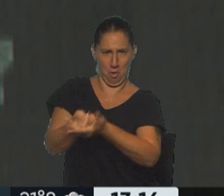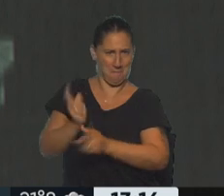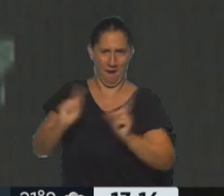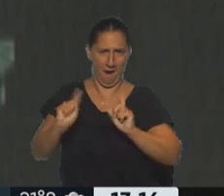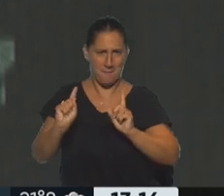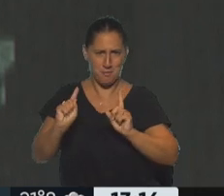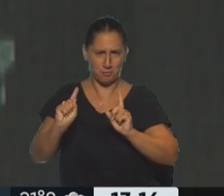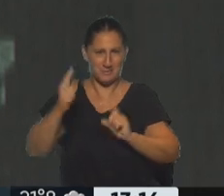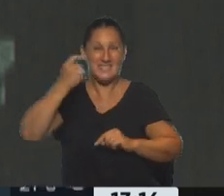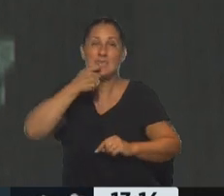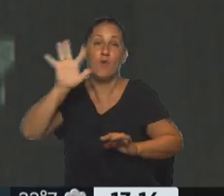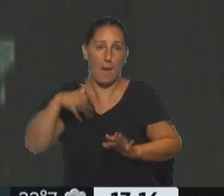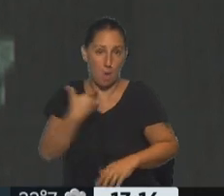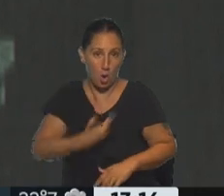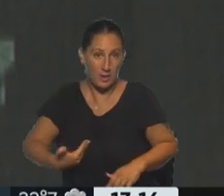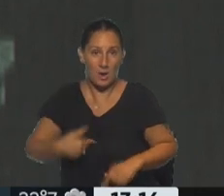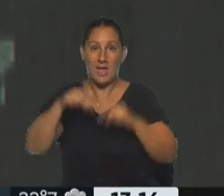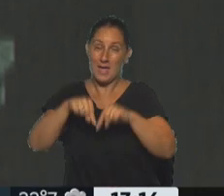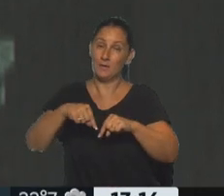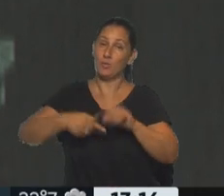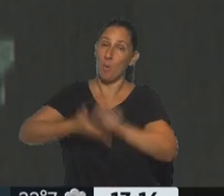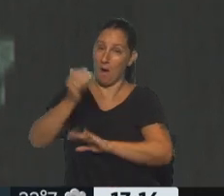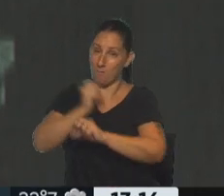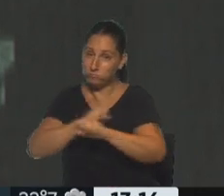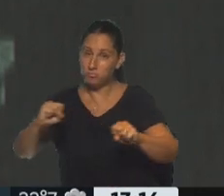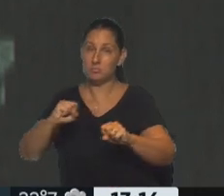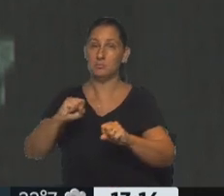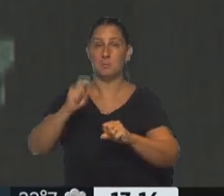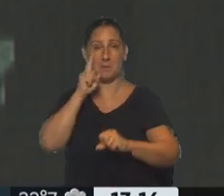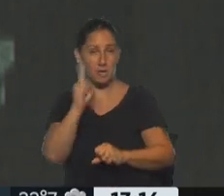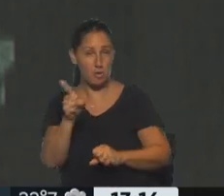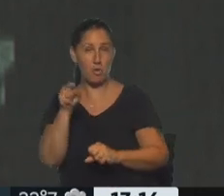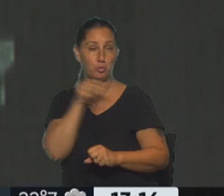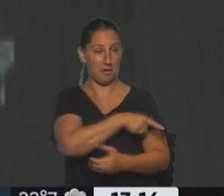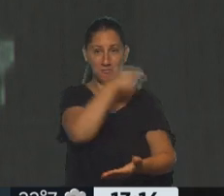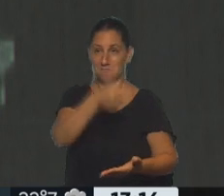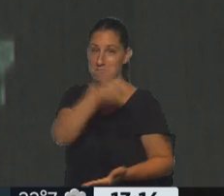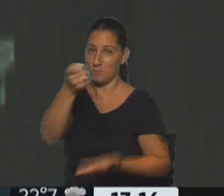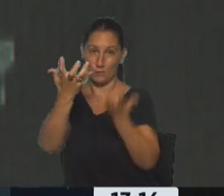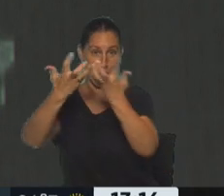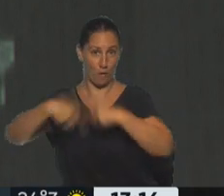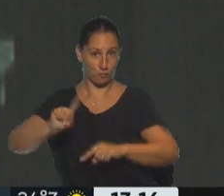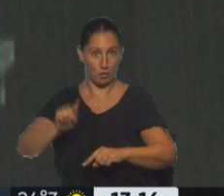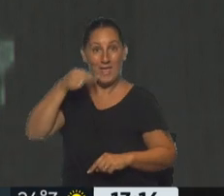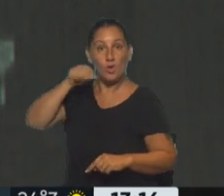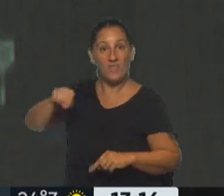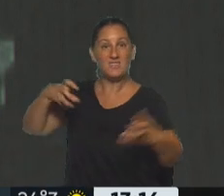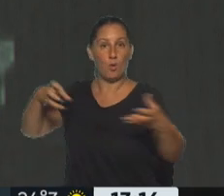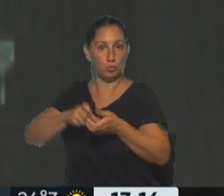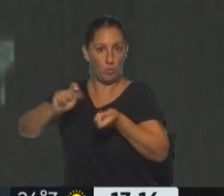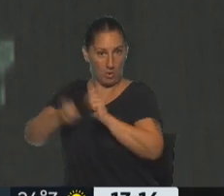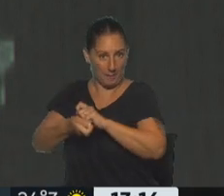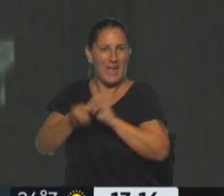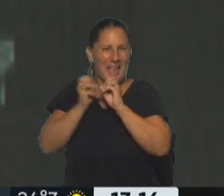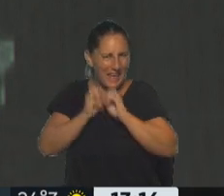Pero además dicen esto es una bomba Esto va a estallar esto no funciona y eso es un problema muy grave en términos